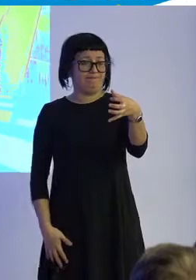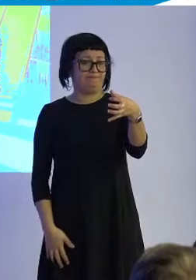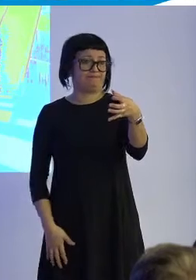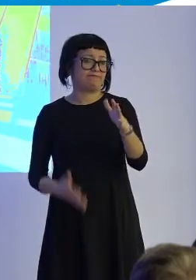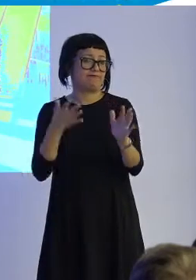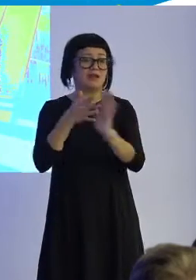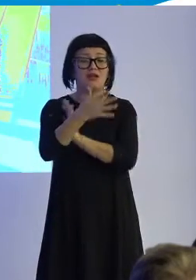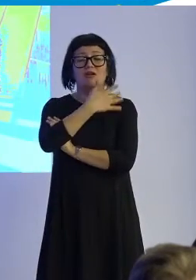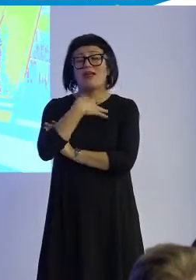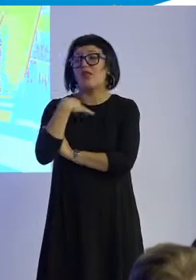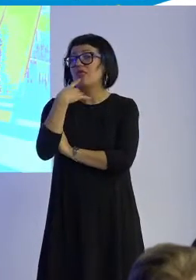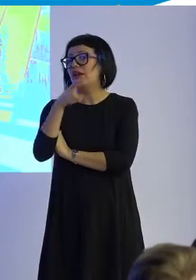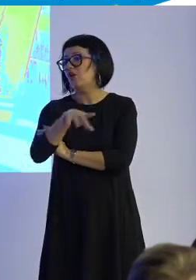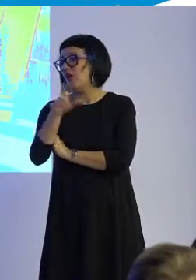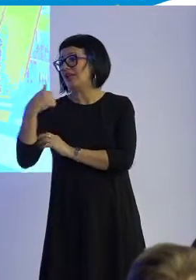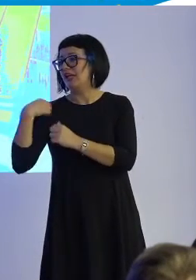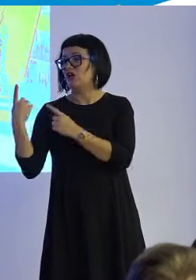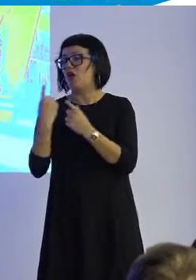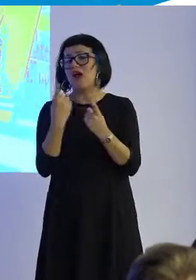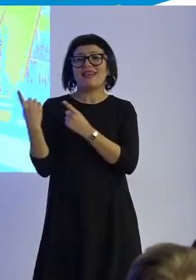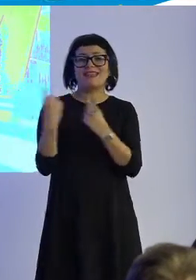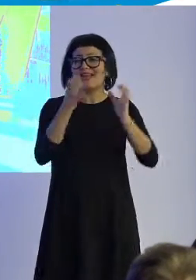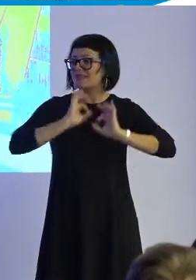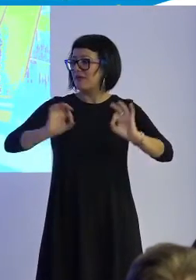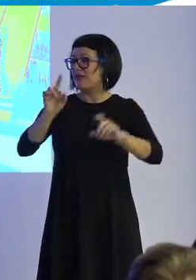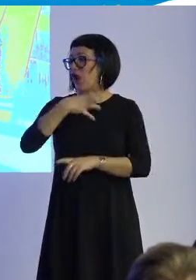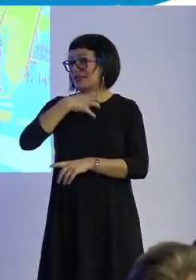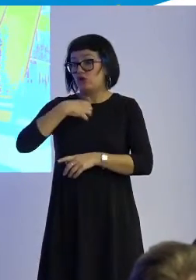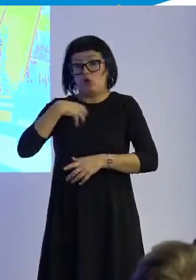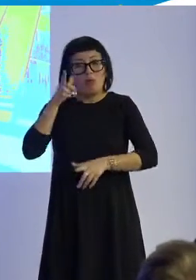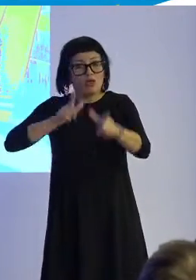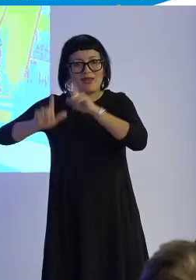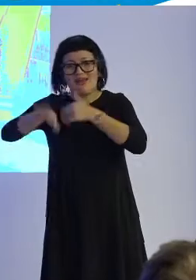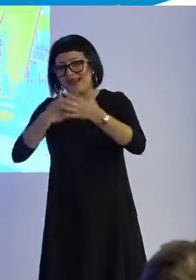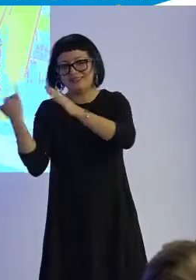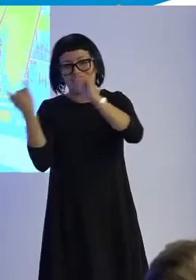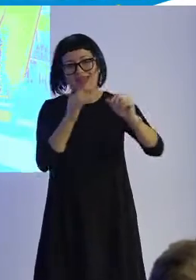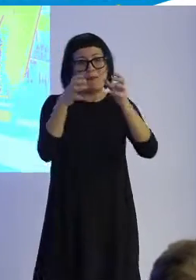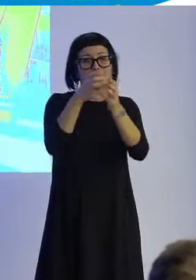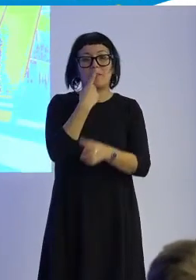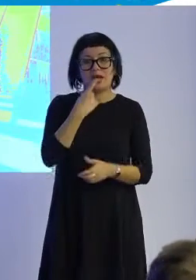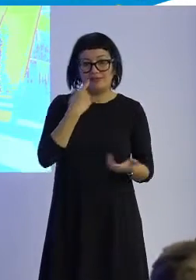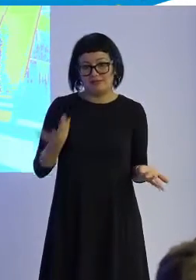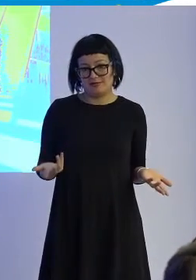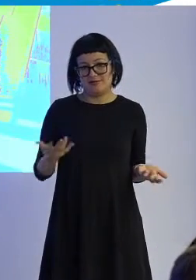O sea, ya no es que yo tenga necesidades especiales o que no vaya en silla de ruedas, es que no puedo viajar a Marte. Entonces,